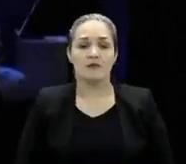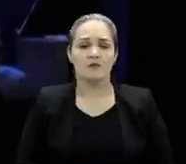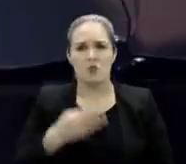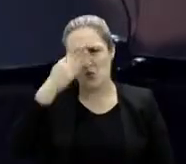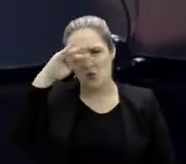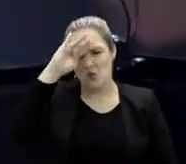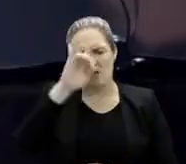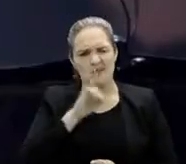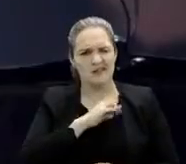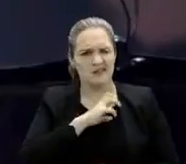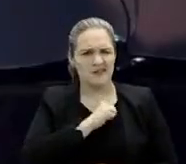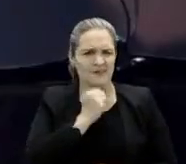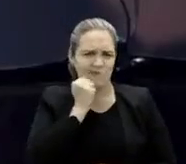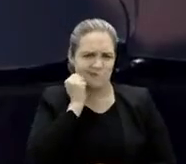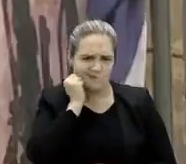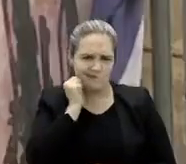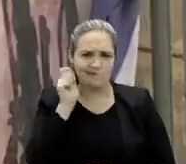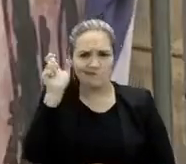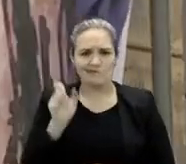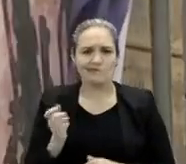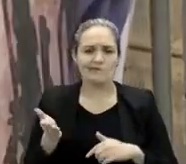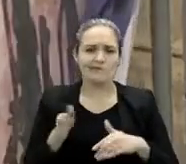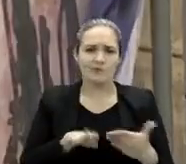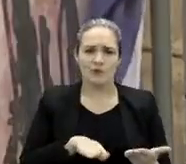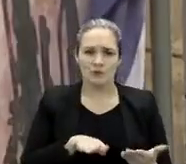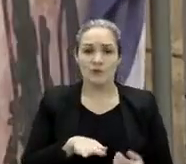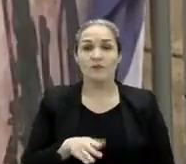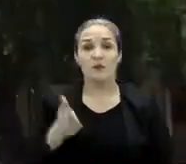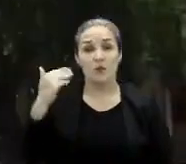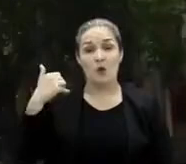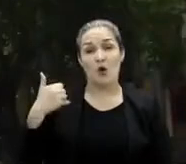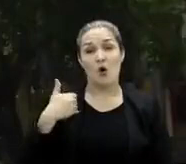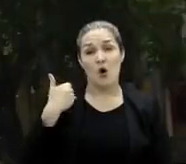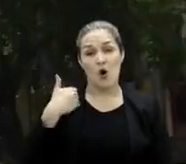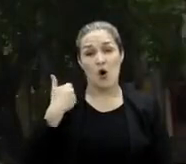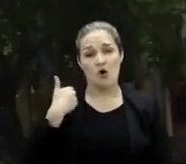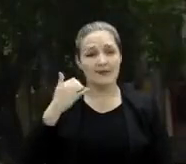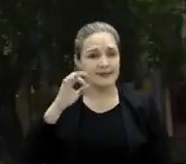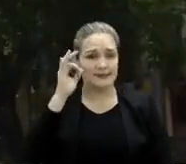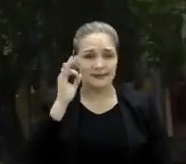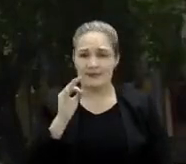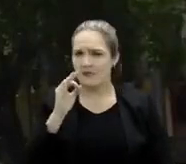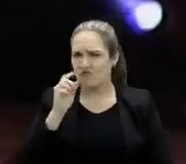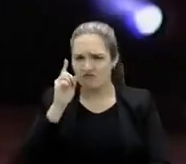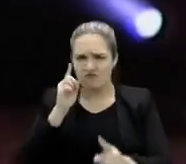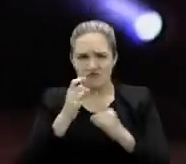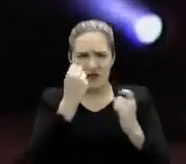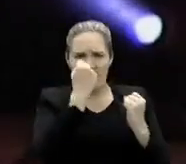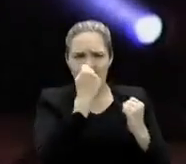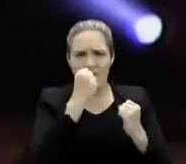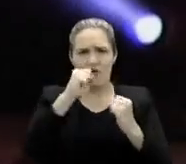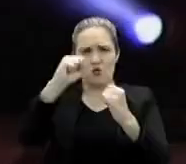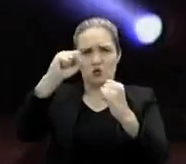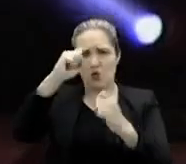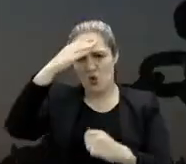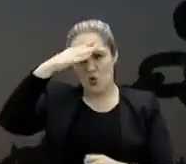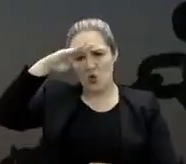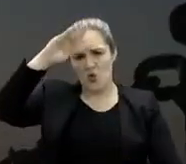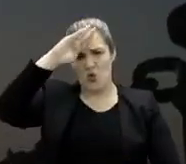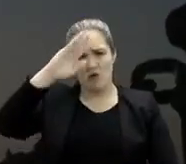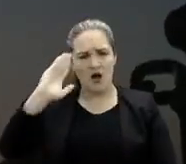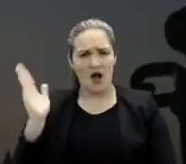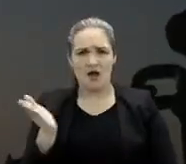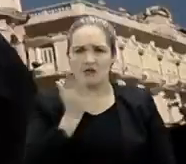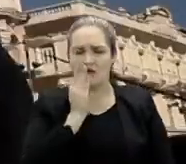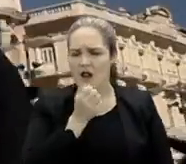el poeta de la canción Pablo Milanés. Desde su juventud abrazó con fuerza la idea de la revolución. Su estilo, definido por el